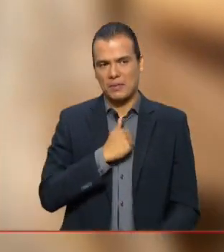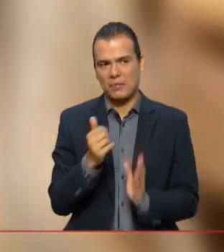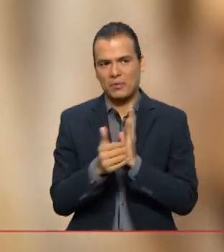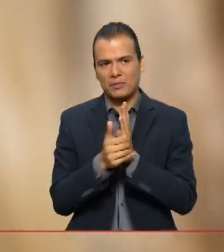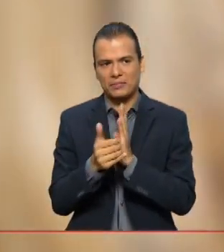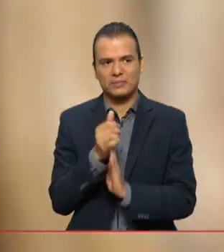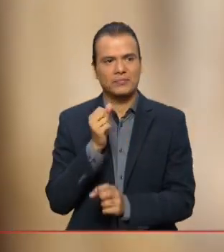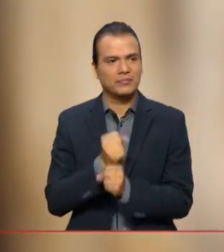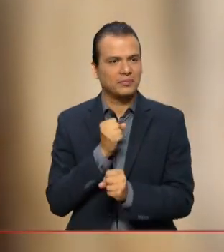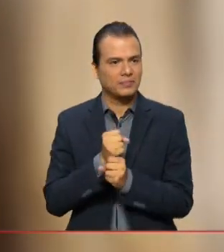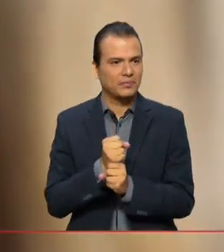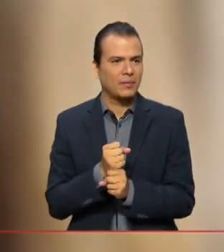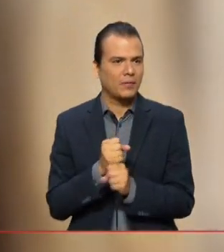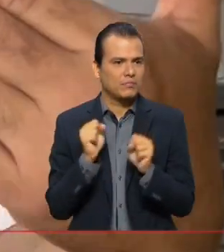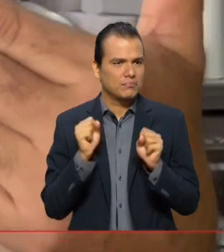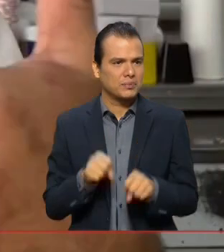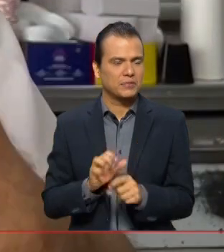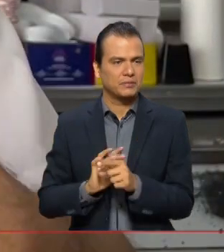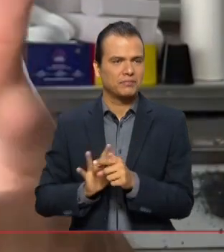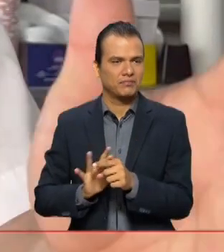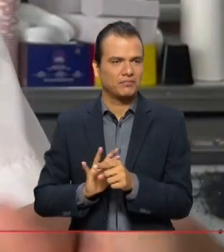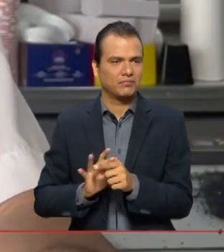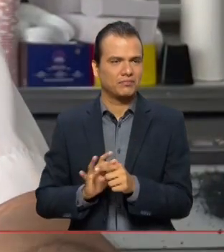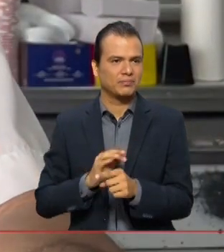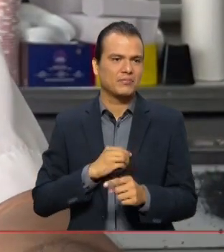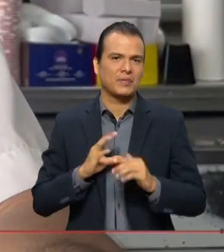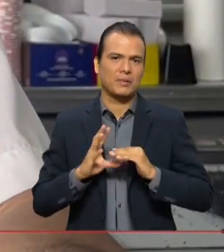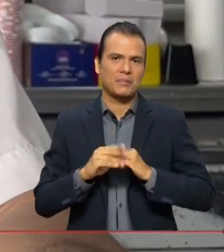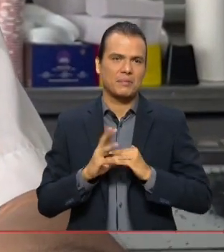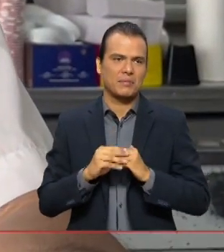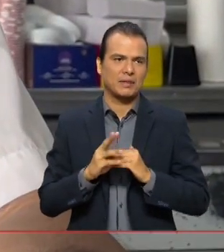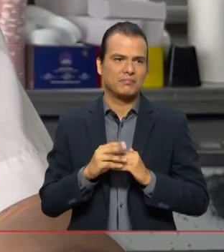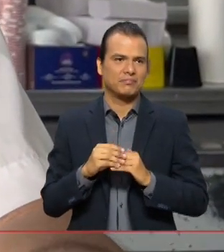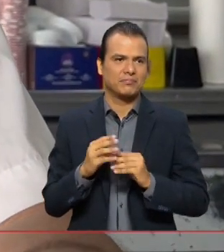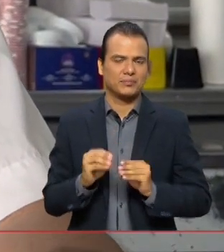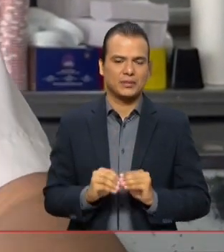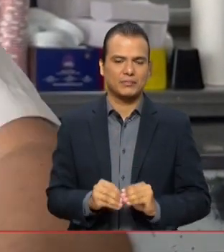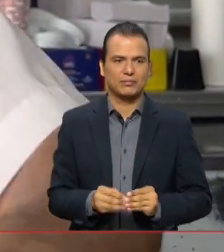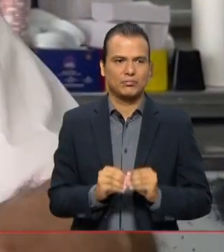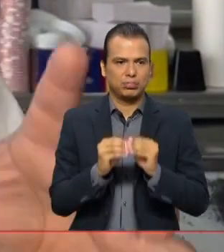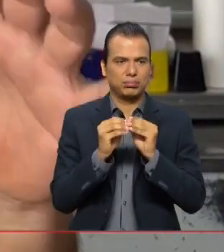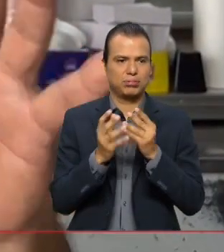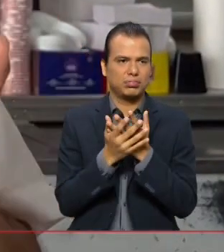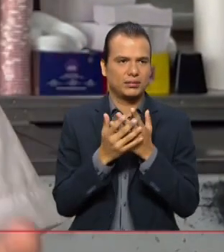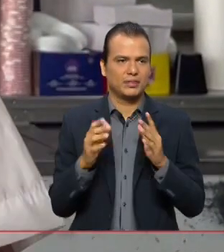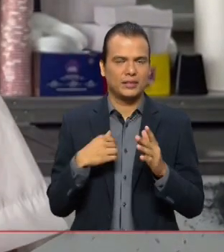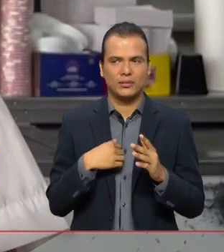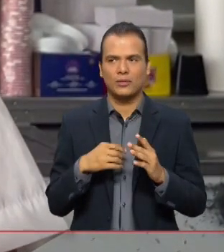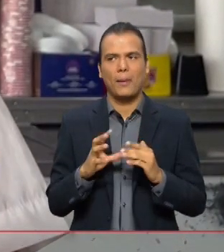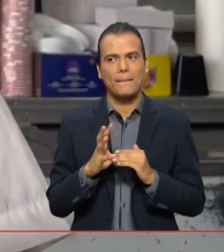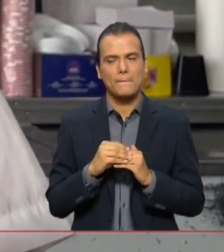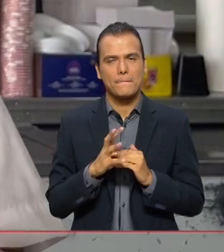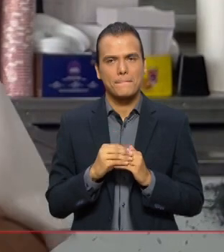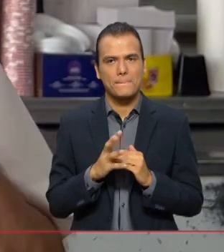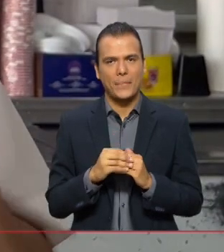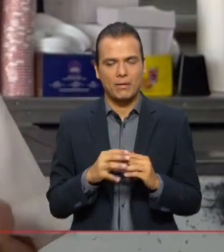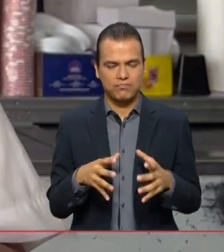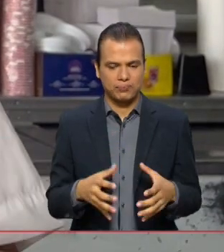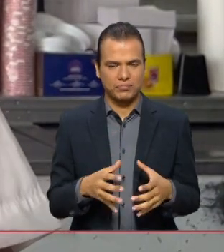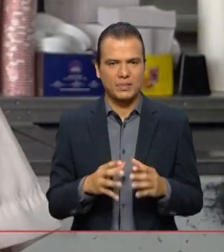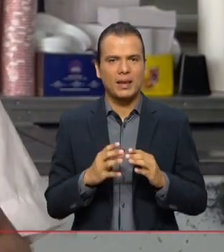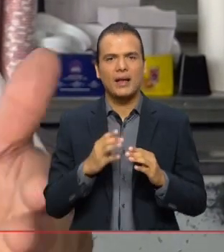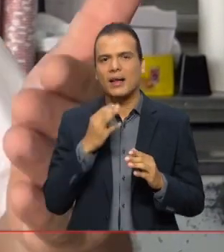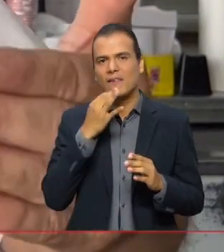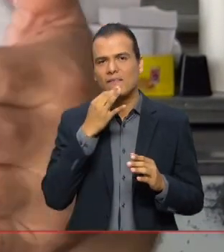para ayudar a su pequeña. Se me ocurrió hacerlo de pan. Entonces cogí un pan redondo, un pan francés